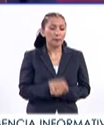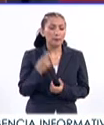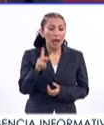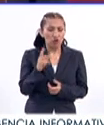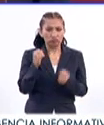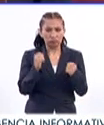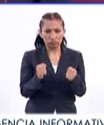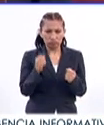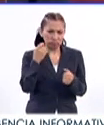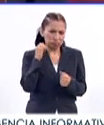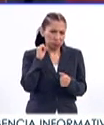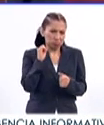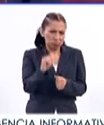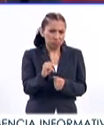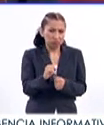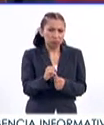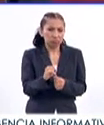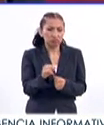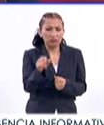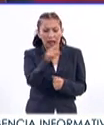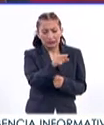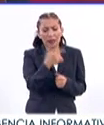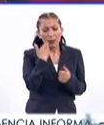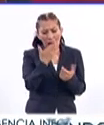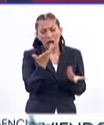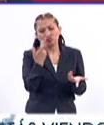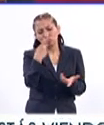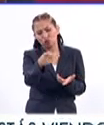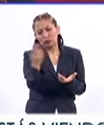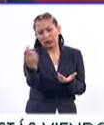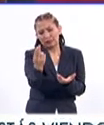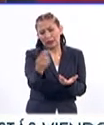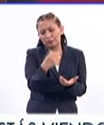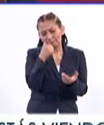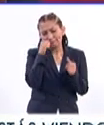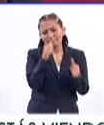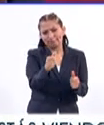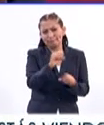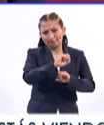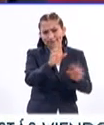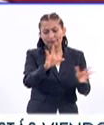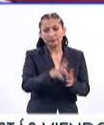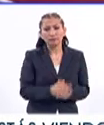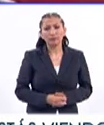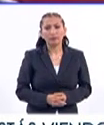con la seguridad también de que se les van a cumplir sus demandas.